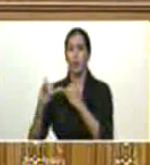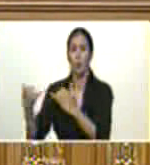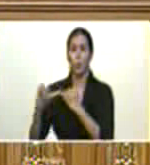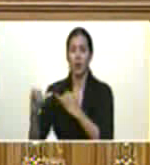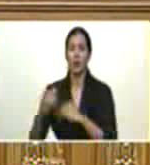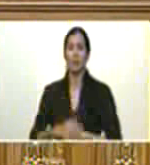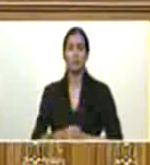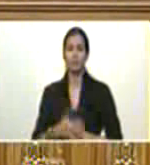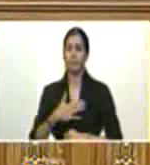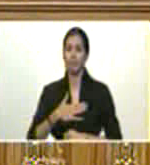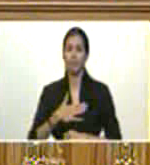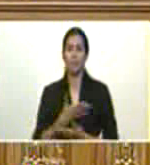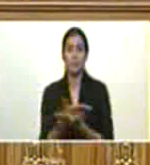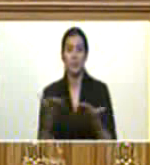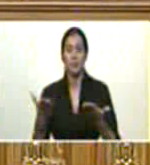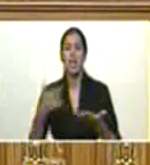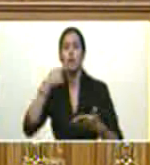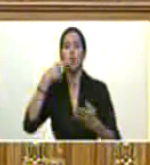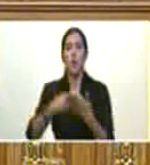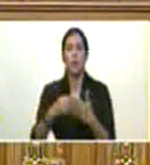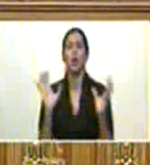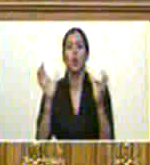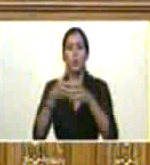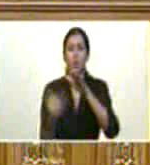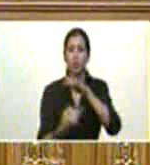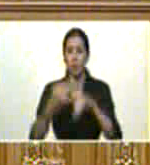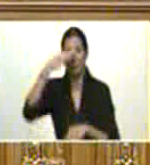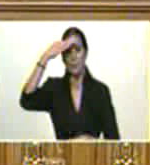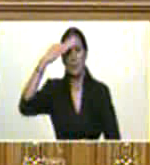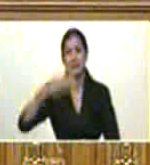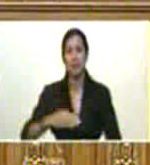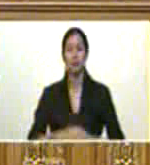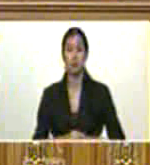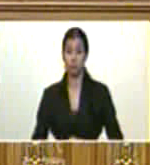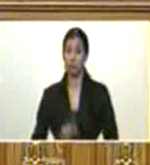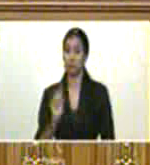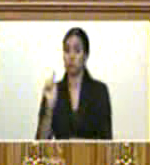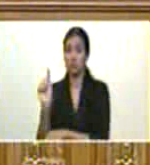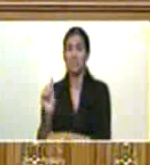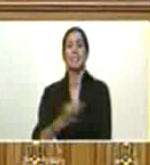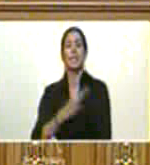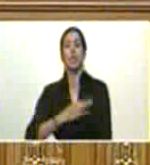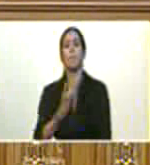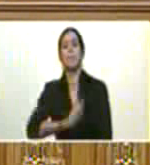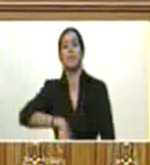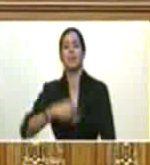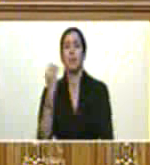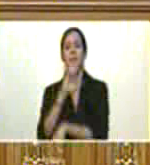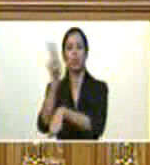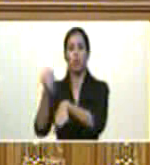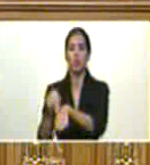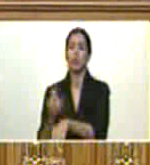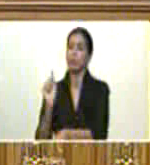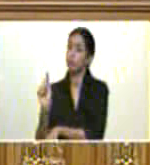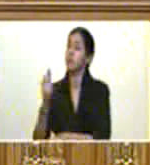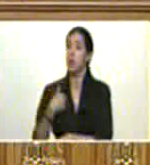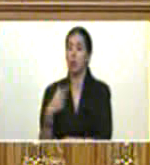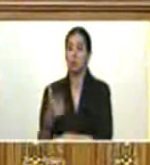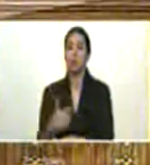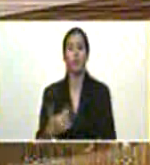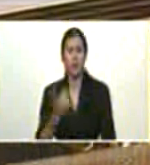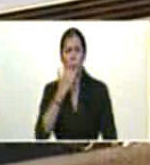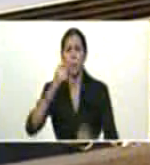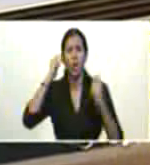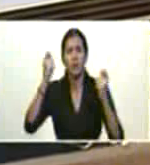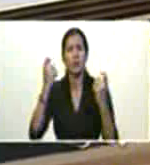diputado Ramos Alud, se lo digo con respeto, pero también se lo digo con indignación, estoy obligado a protestar